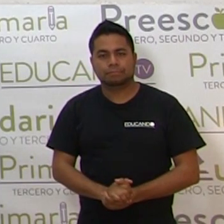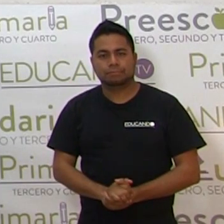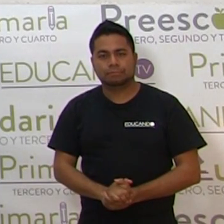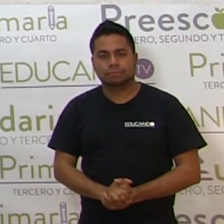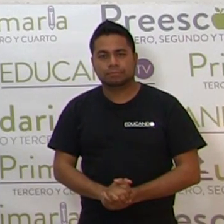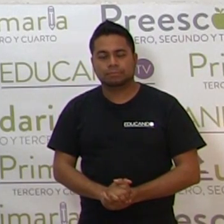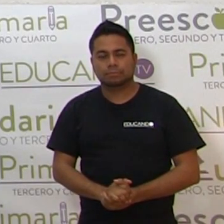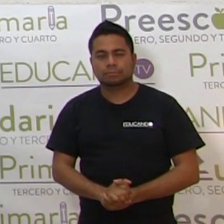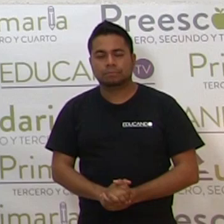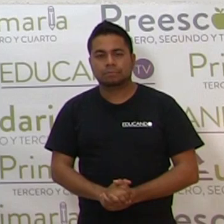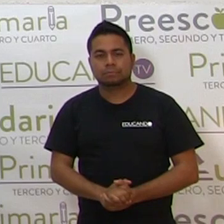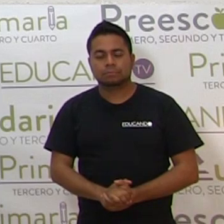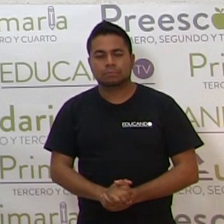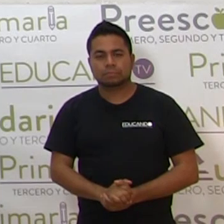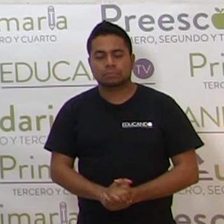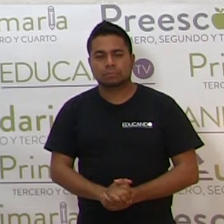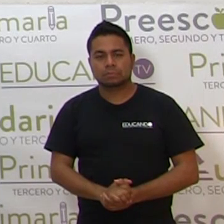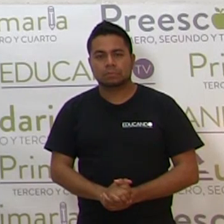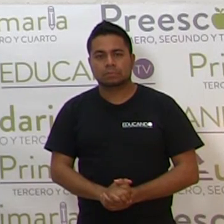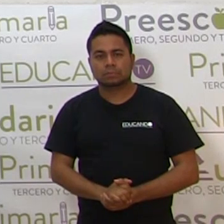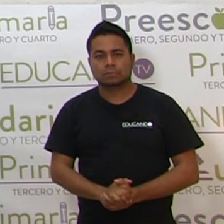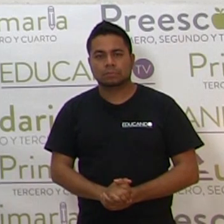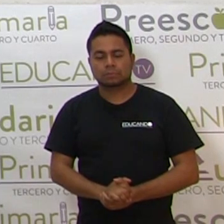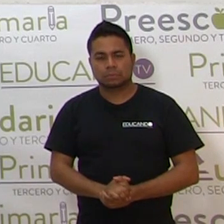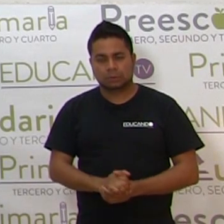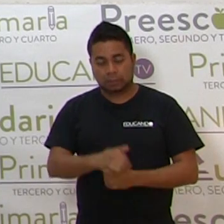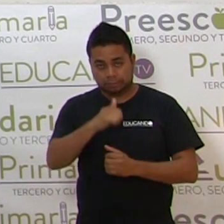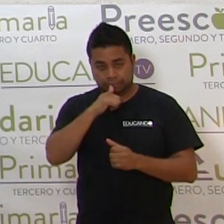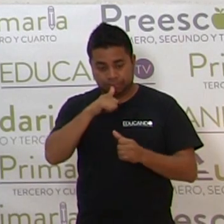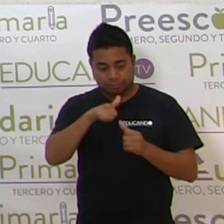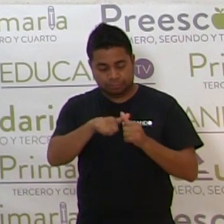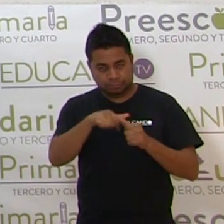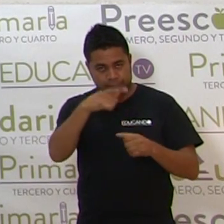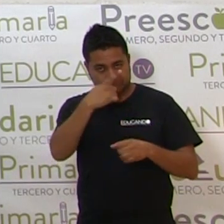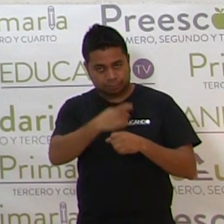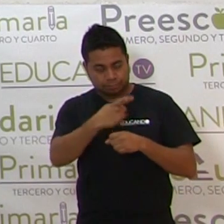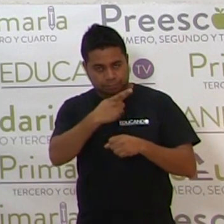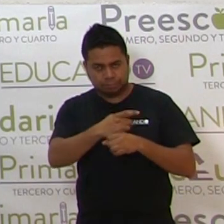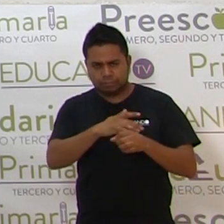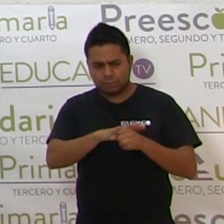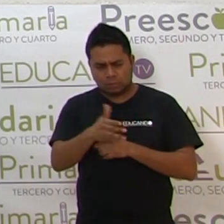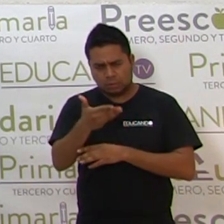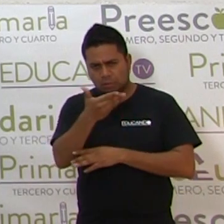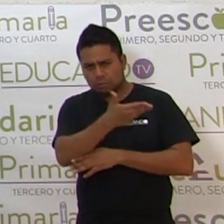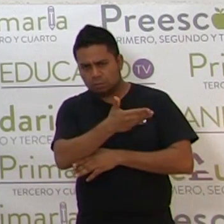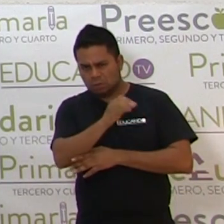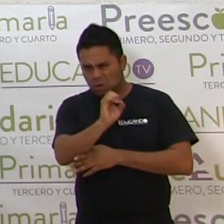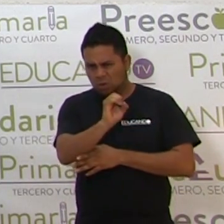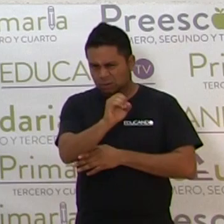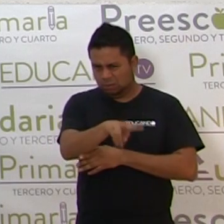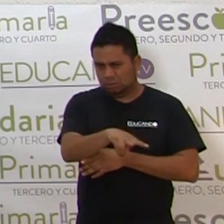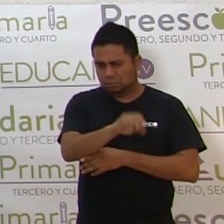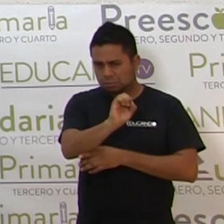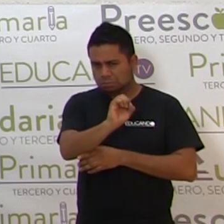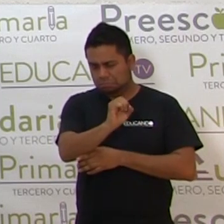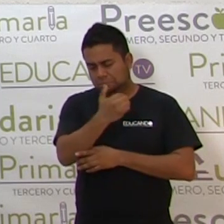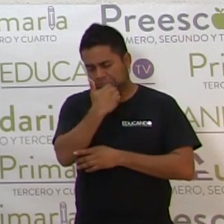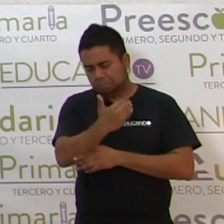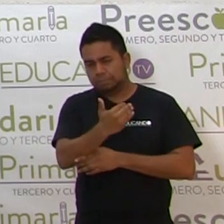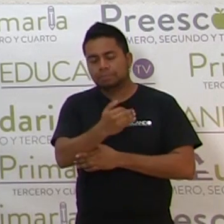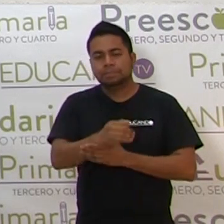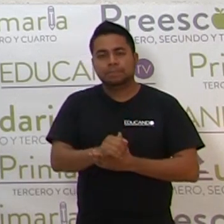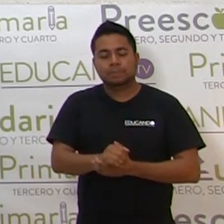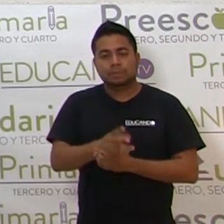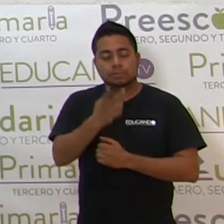Tenemos la primera letra, que es, ¿qué letra es? Es una O, ¿verdad?